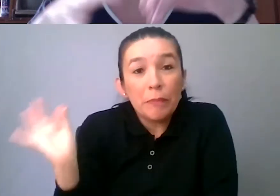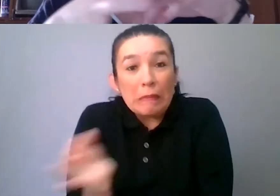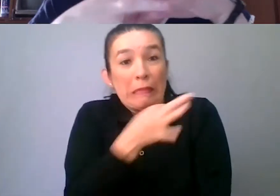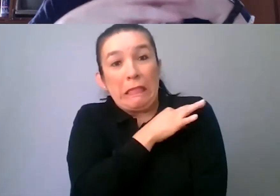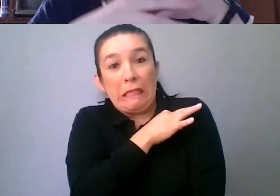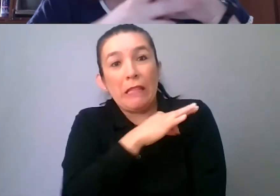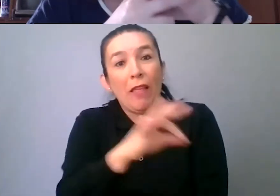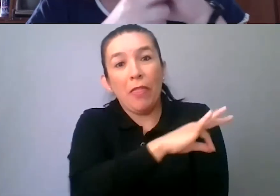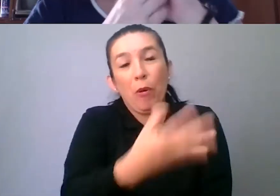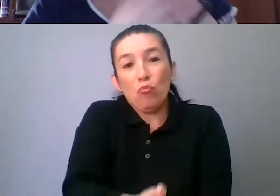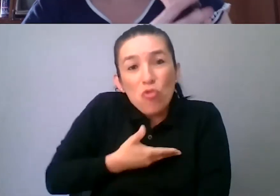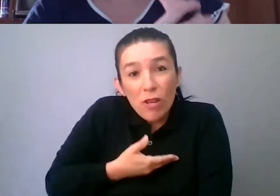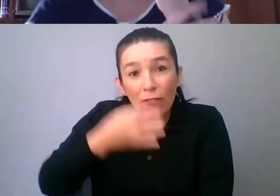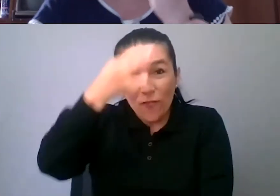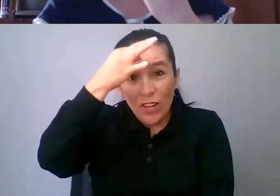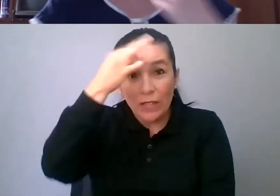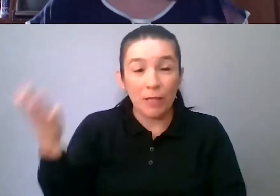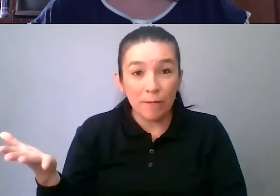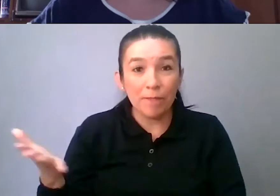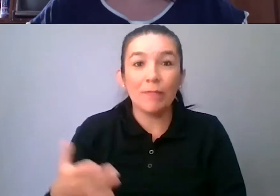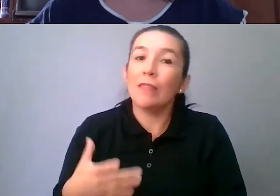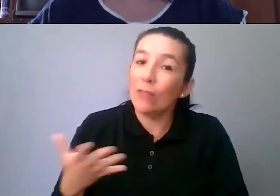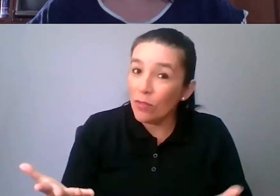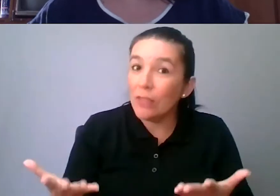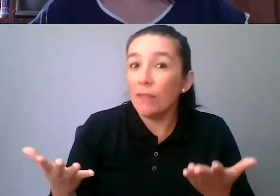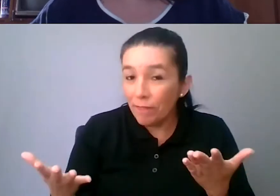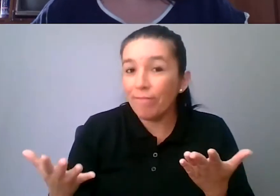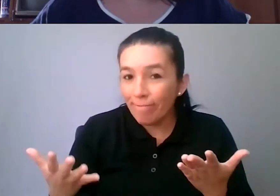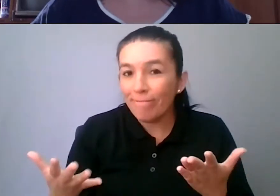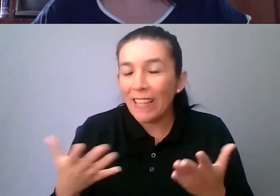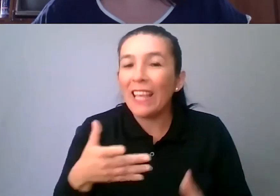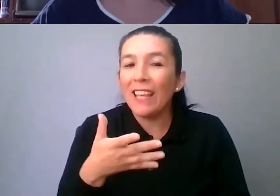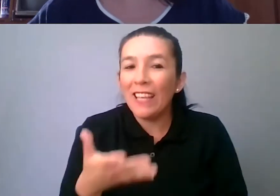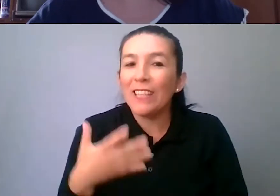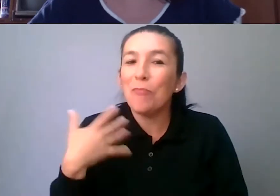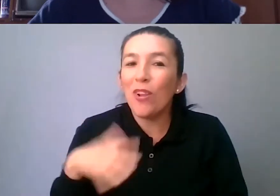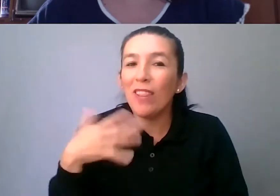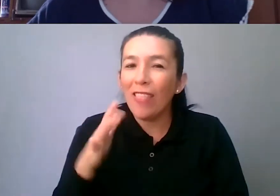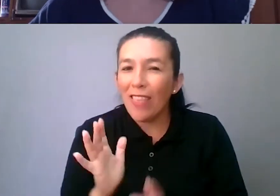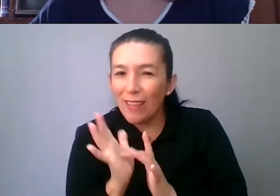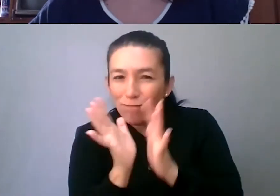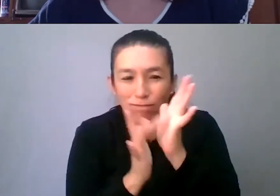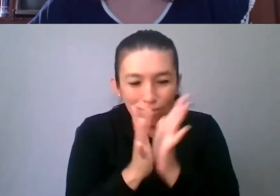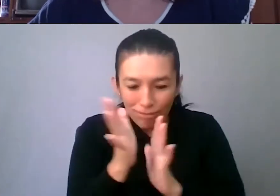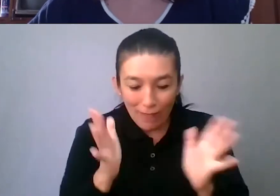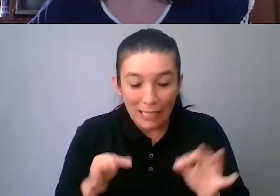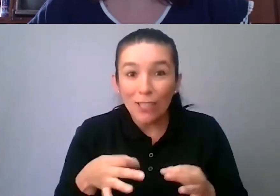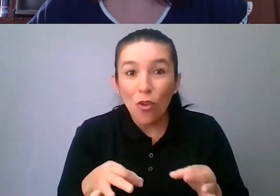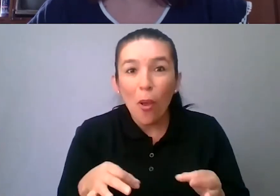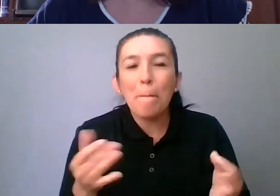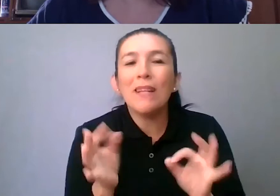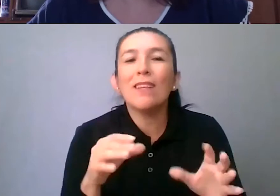los va a enfermar, digamos. Entonces, en ese sentido, es las figuras de hilo son una forma